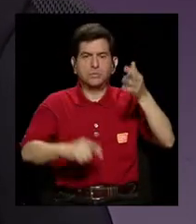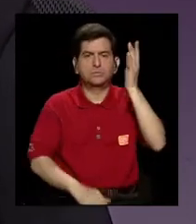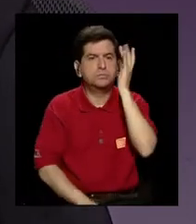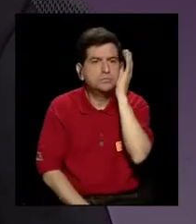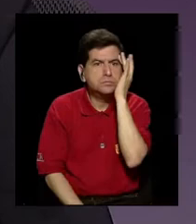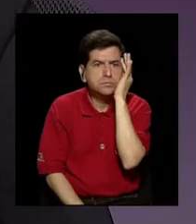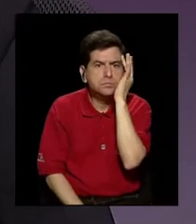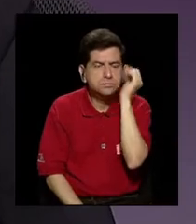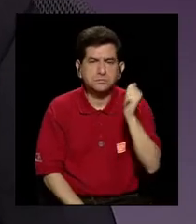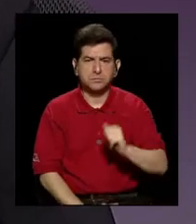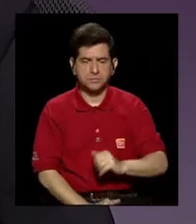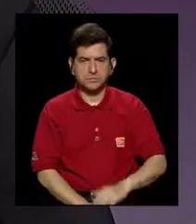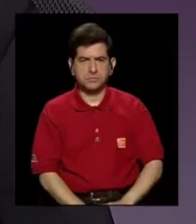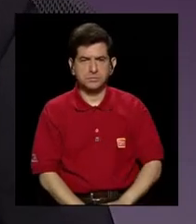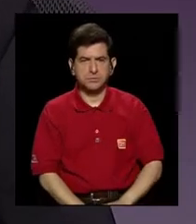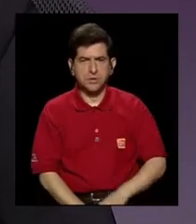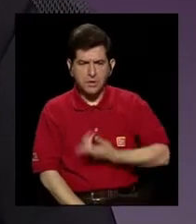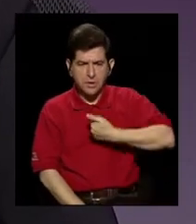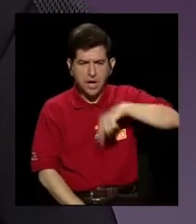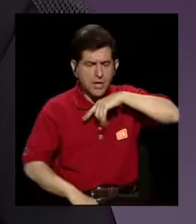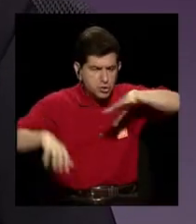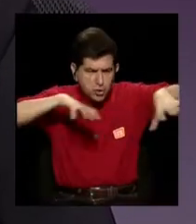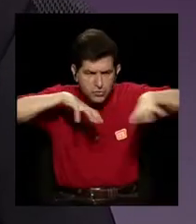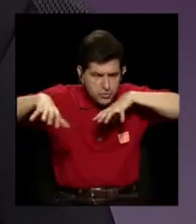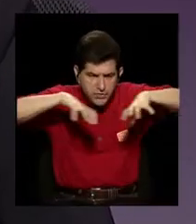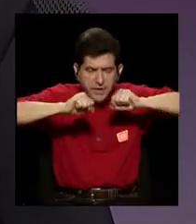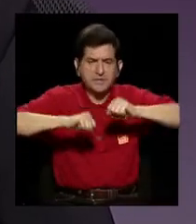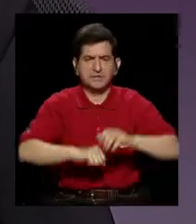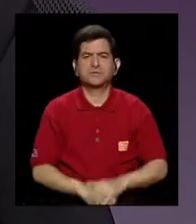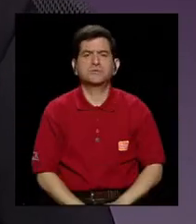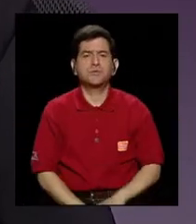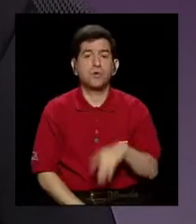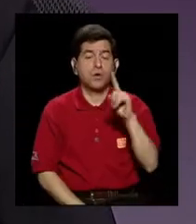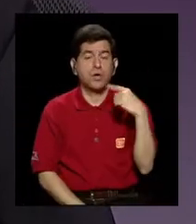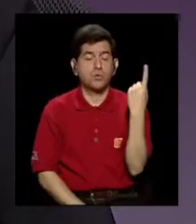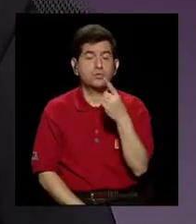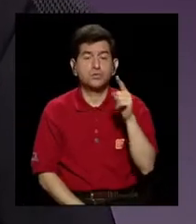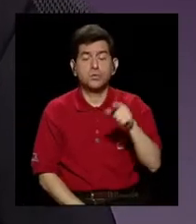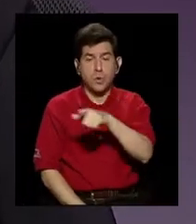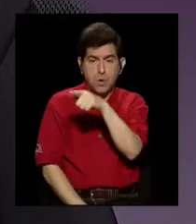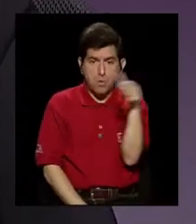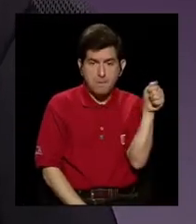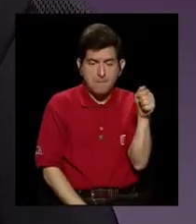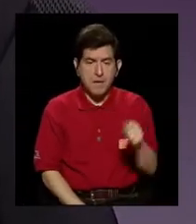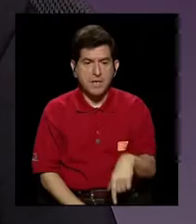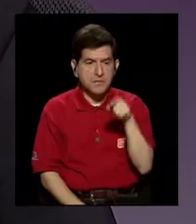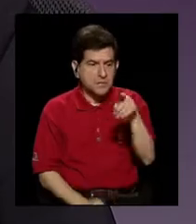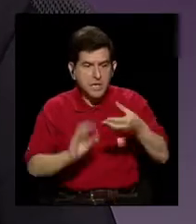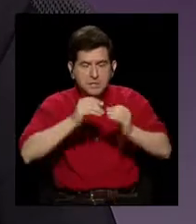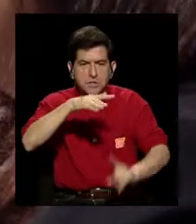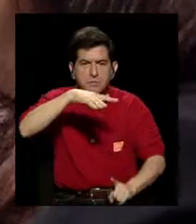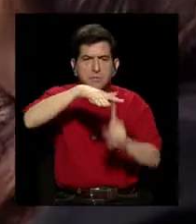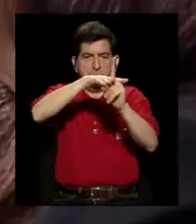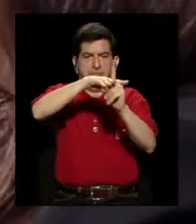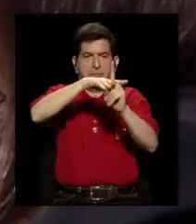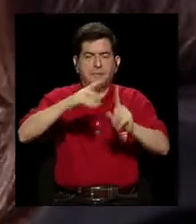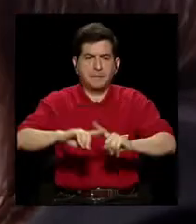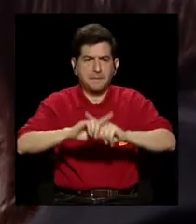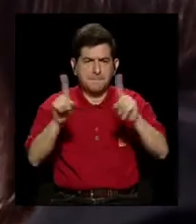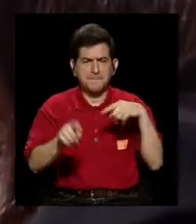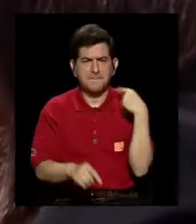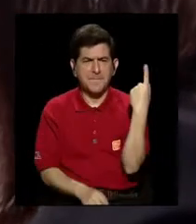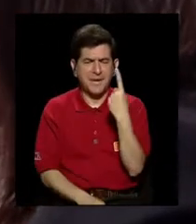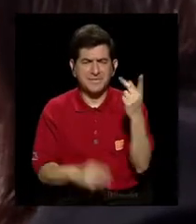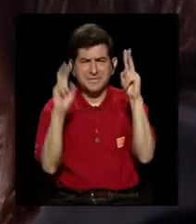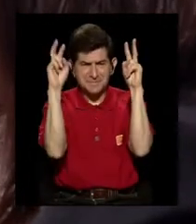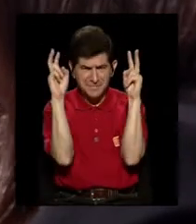preocupó, nos hace reaccionar porque en un solo mes encontramos esta cantidad, pero siempre debe